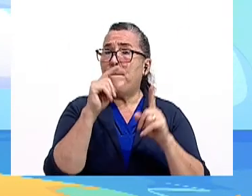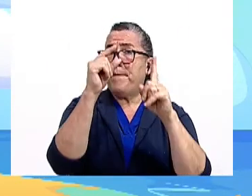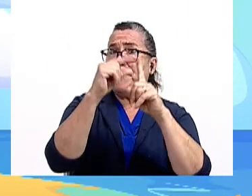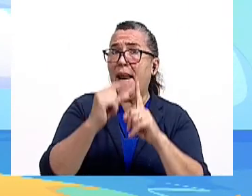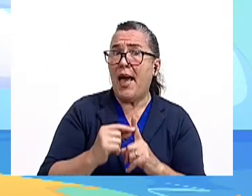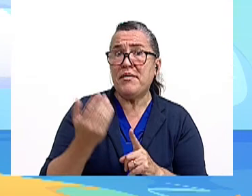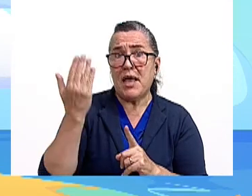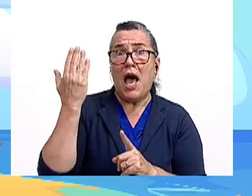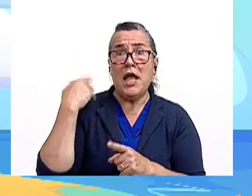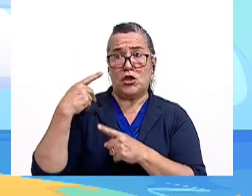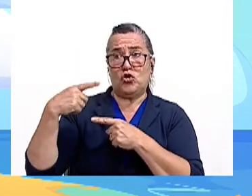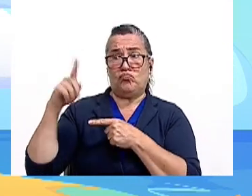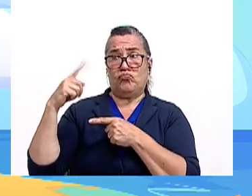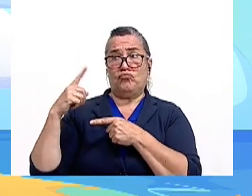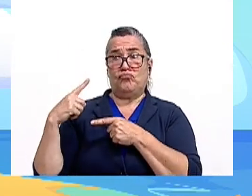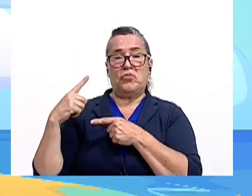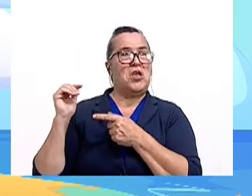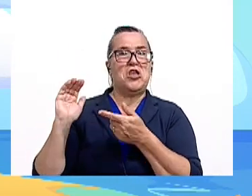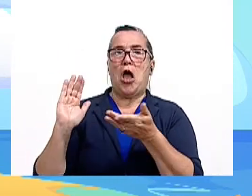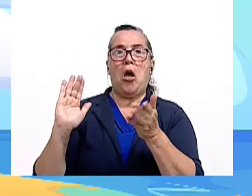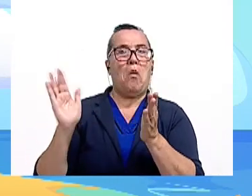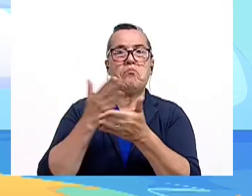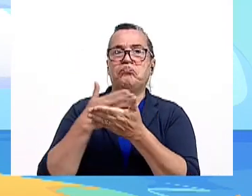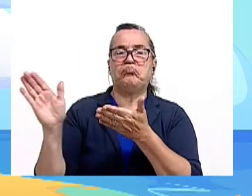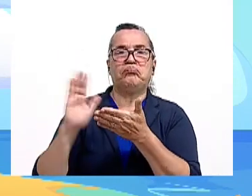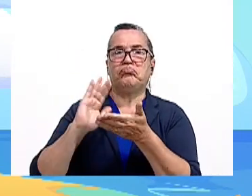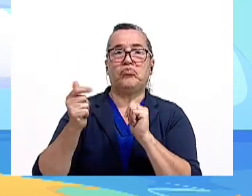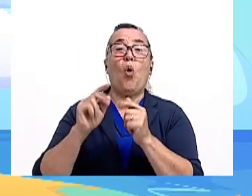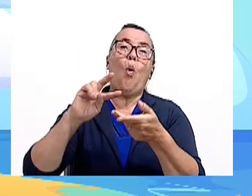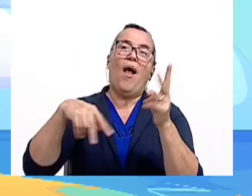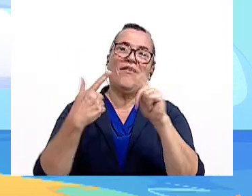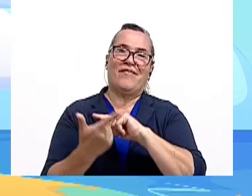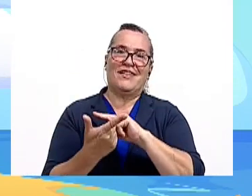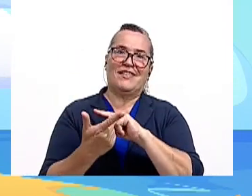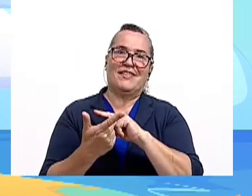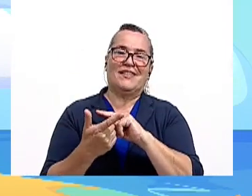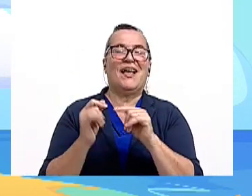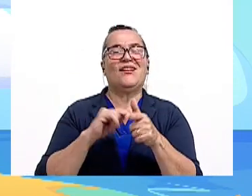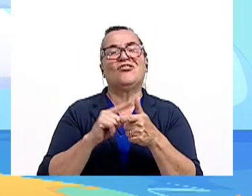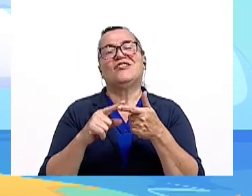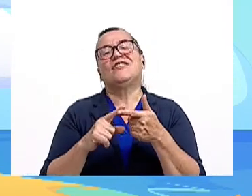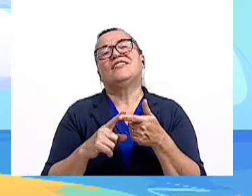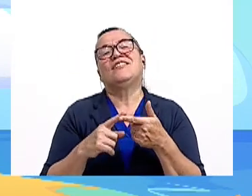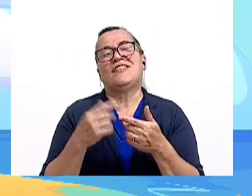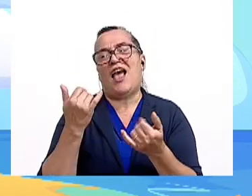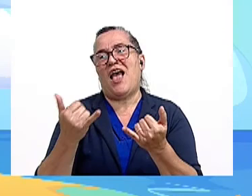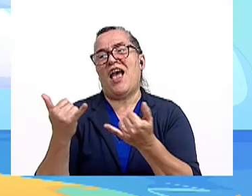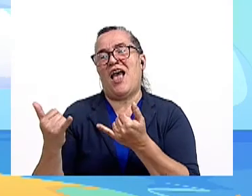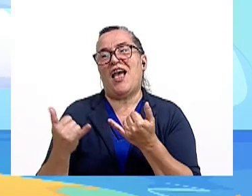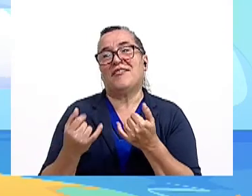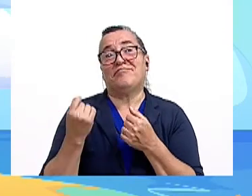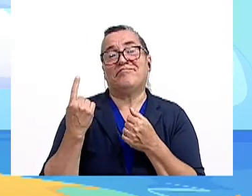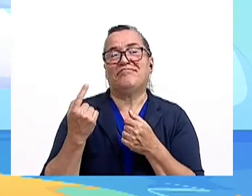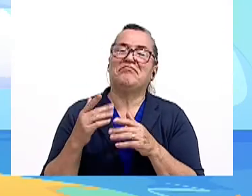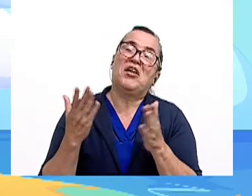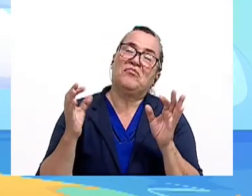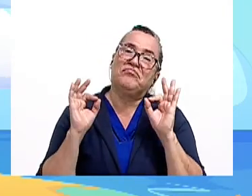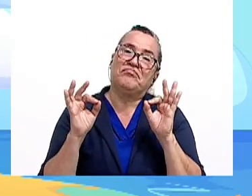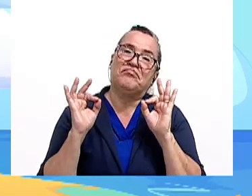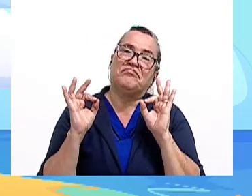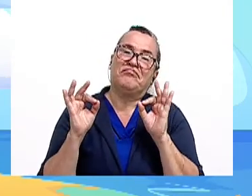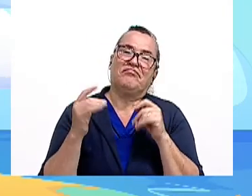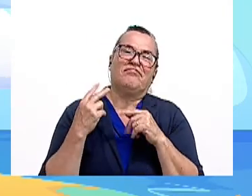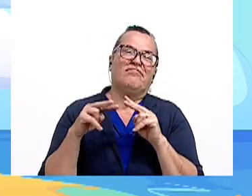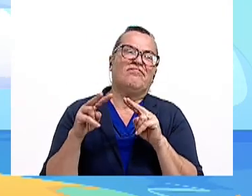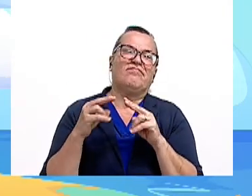que antes acentuaban y que luego ya no, o al revés. Entonces hay que estar actualizándose. Pero bueno,